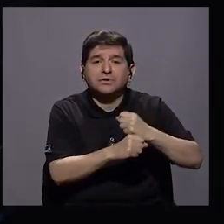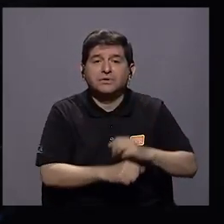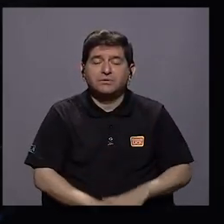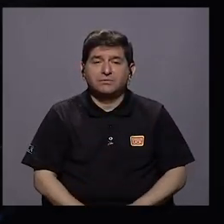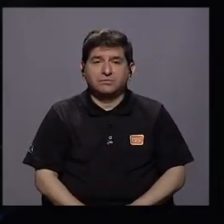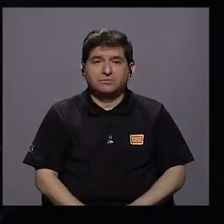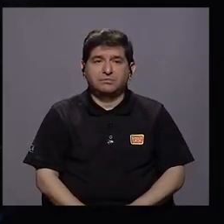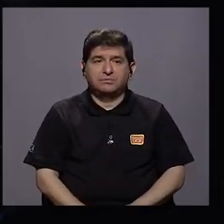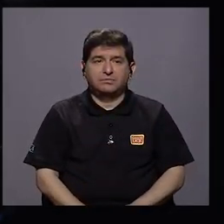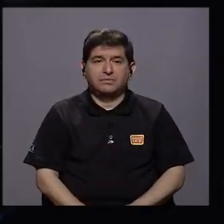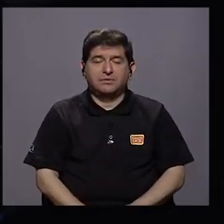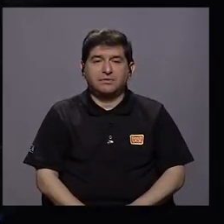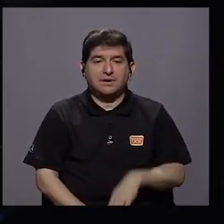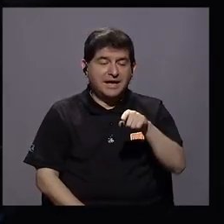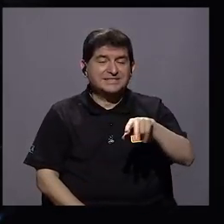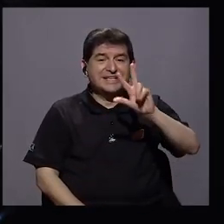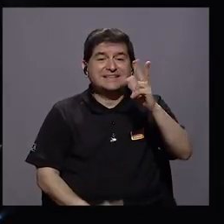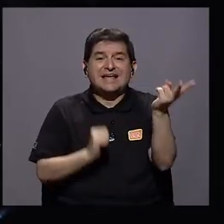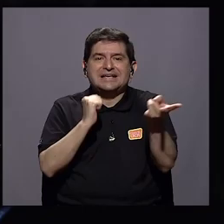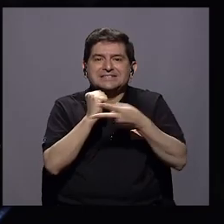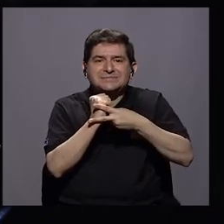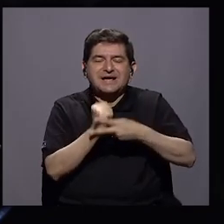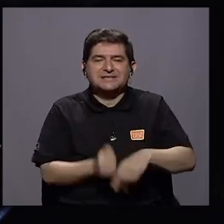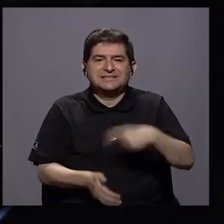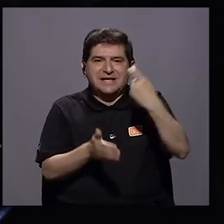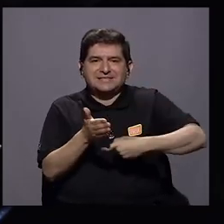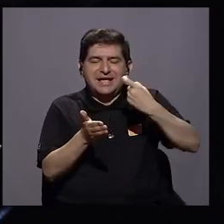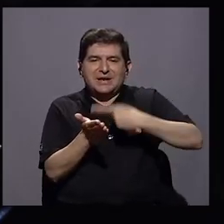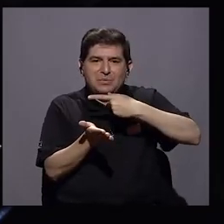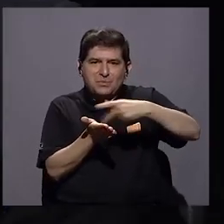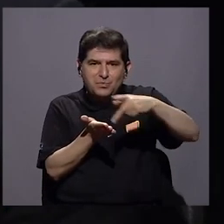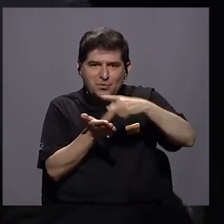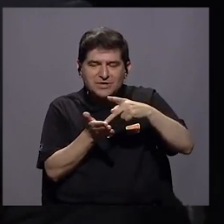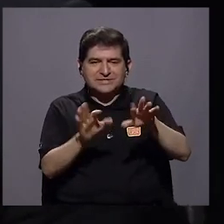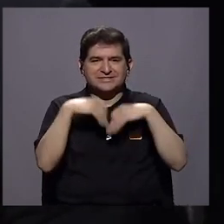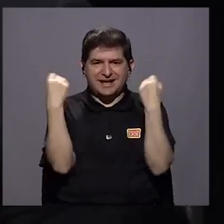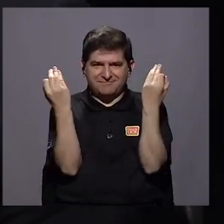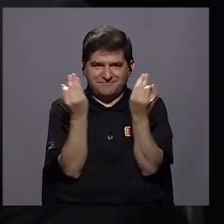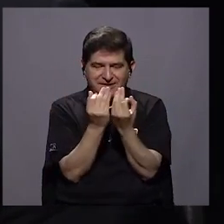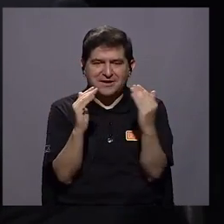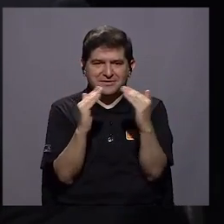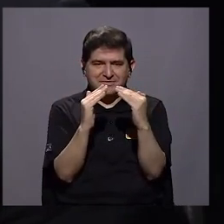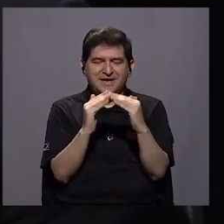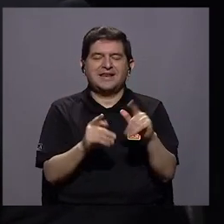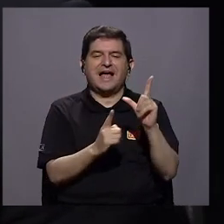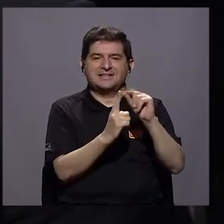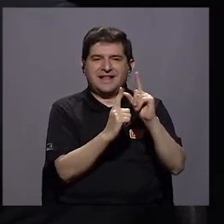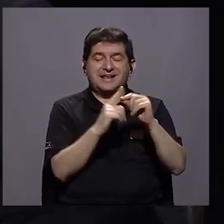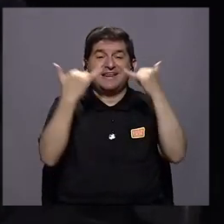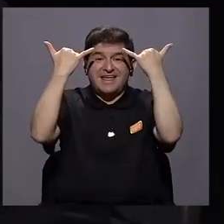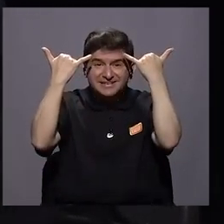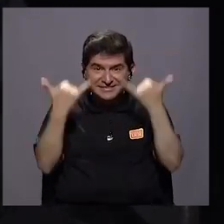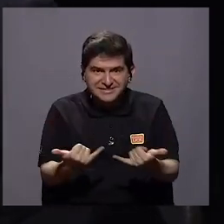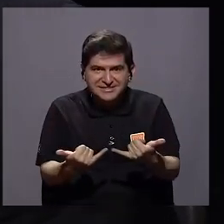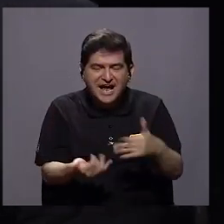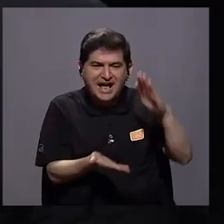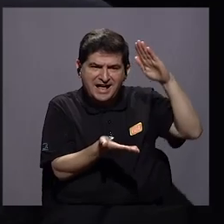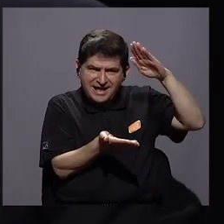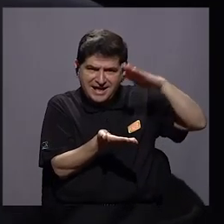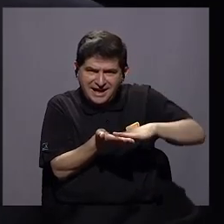llegar a triplicar el impuesto que pagan las familias que viven de los alquileres, que ya